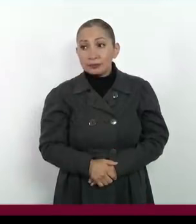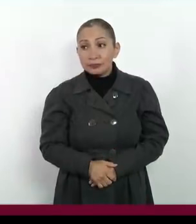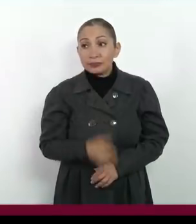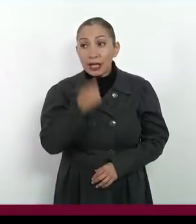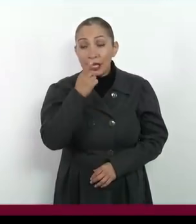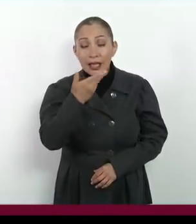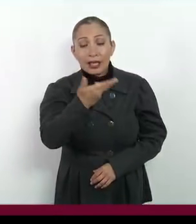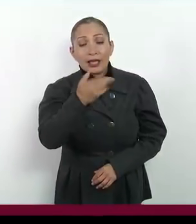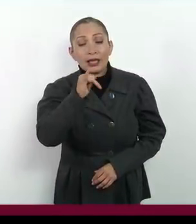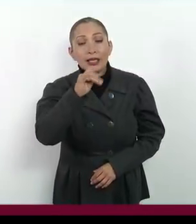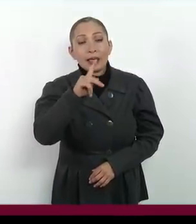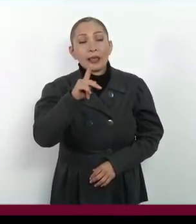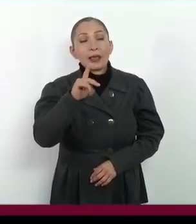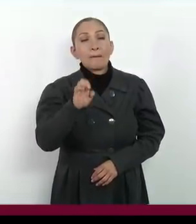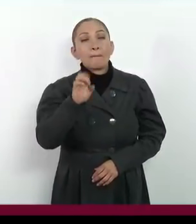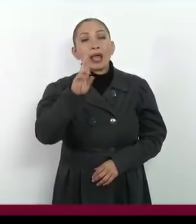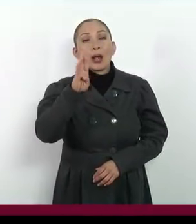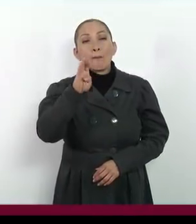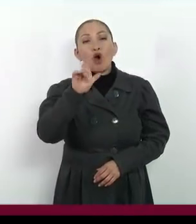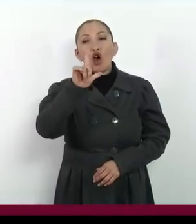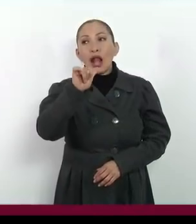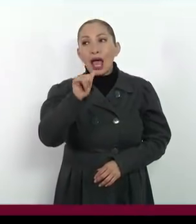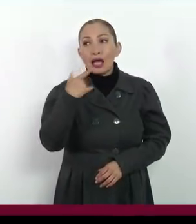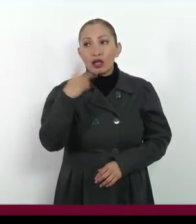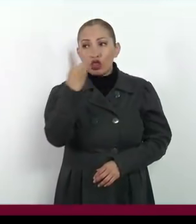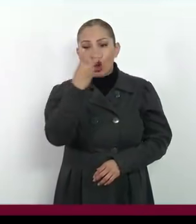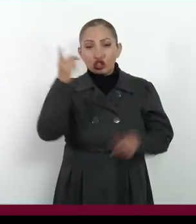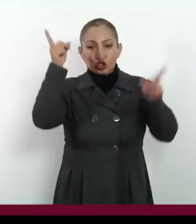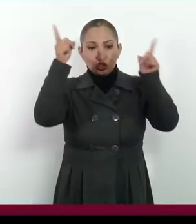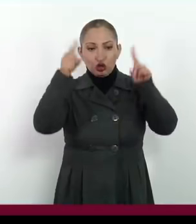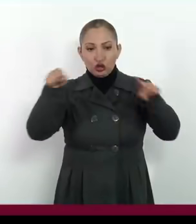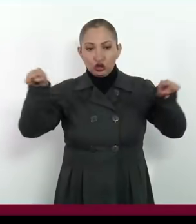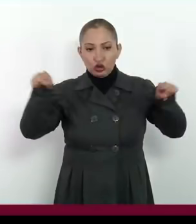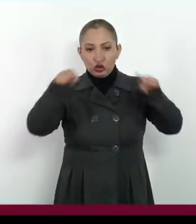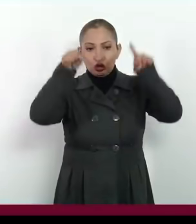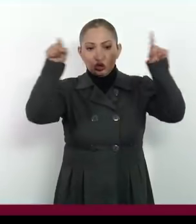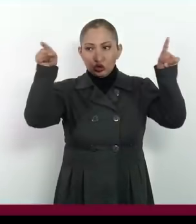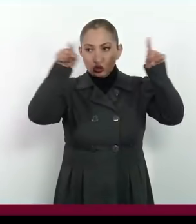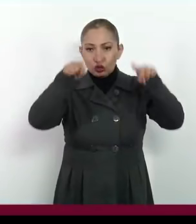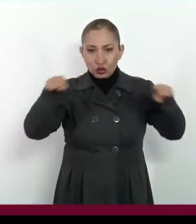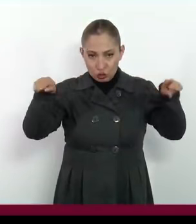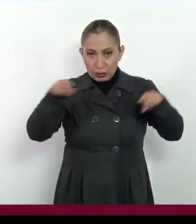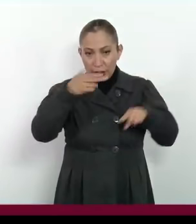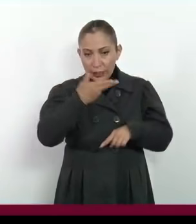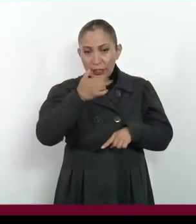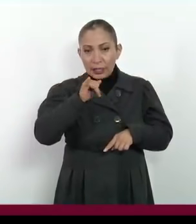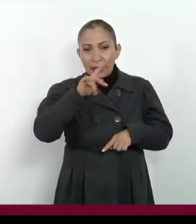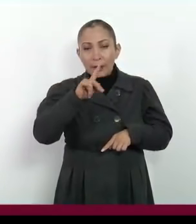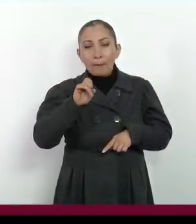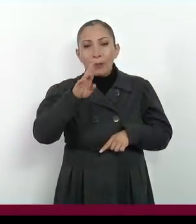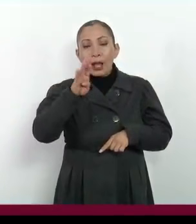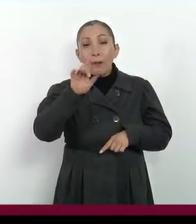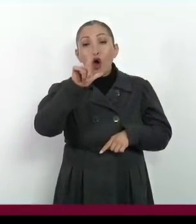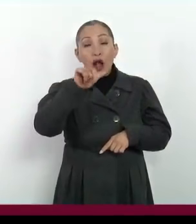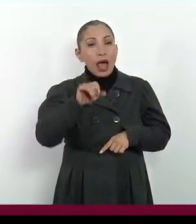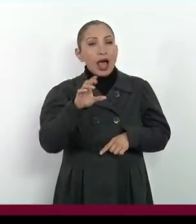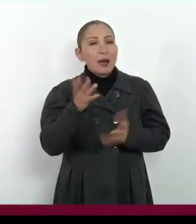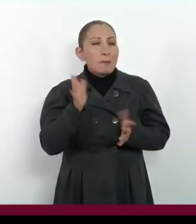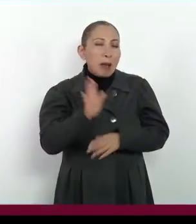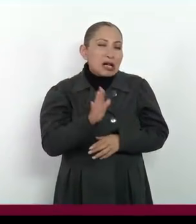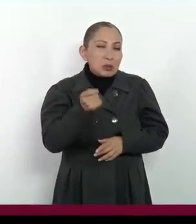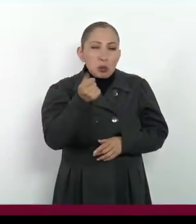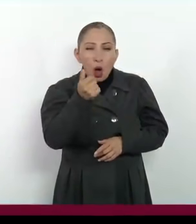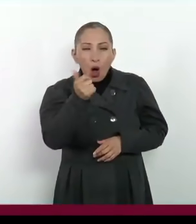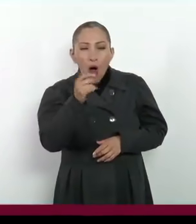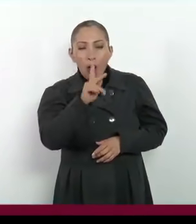tengo que decir que la hipérbola es estas dos hojas. Estas dos líneas rojas es una hipérbola. No se parece...